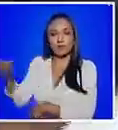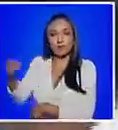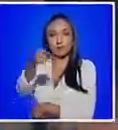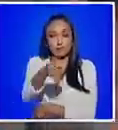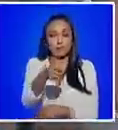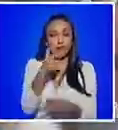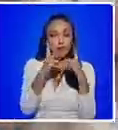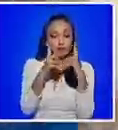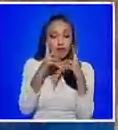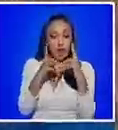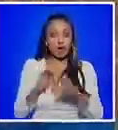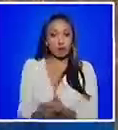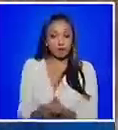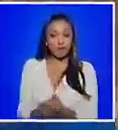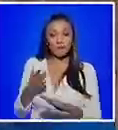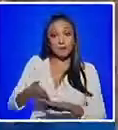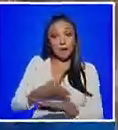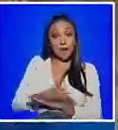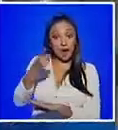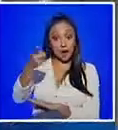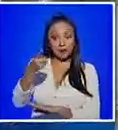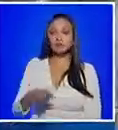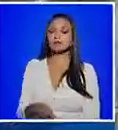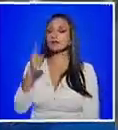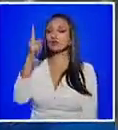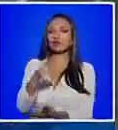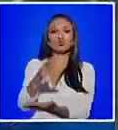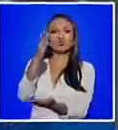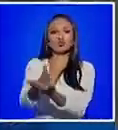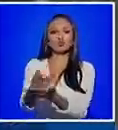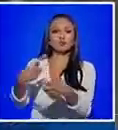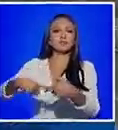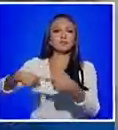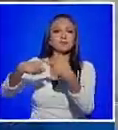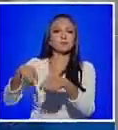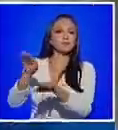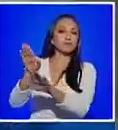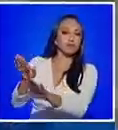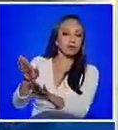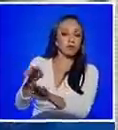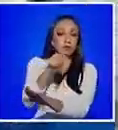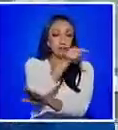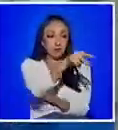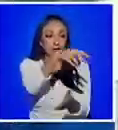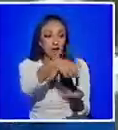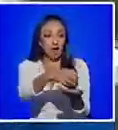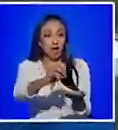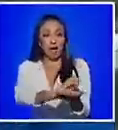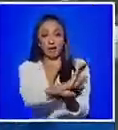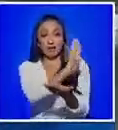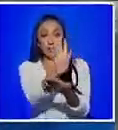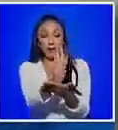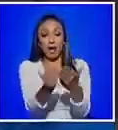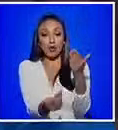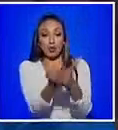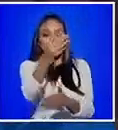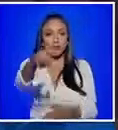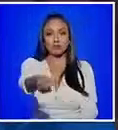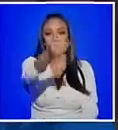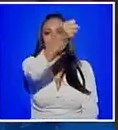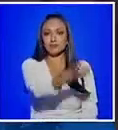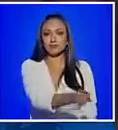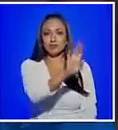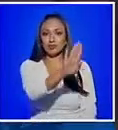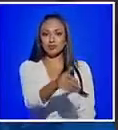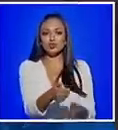retoman luego de que el Ejecutivo decidió suspenderlos porque la Asamblea tuvo que posesionar a Raúl González